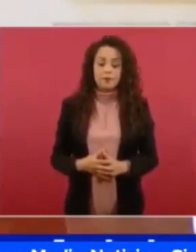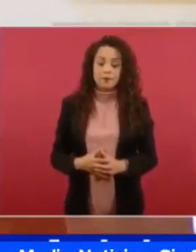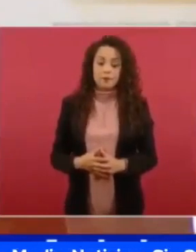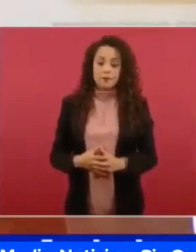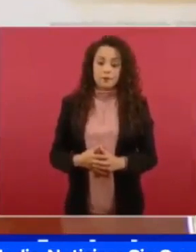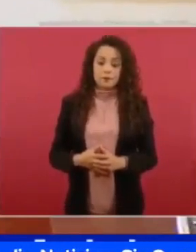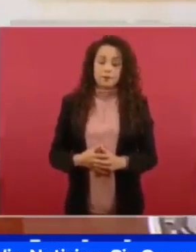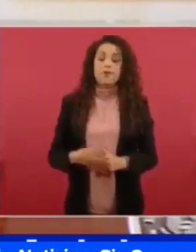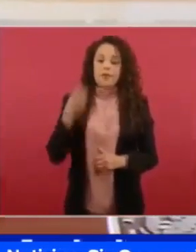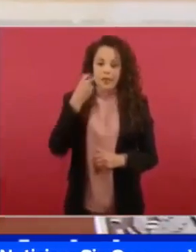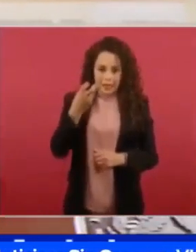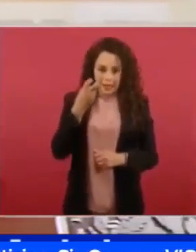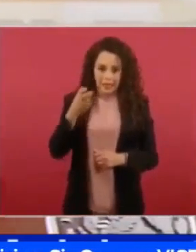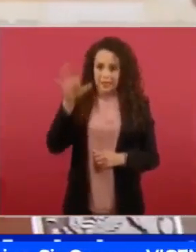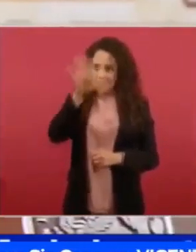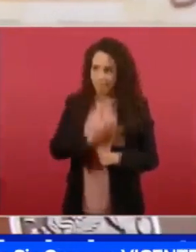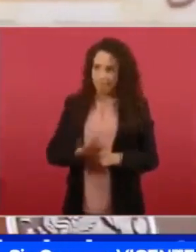En